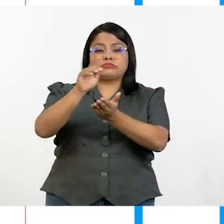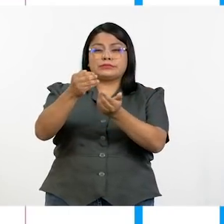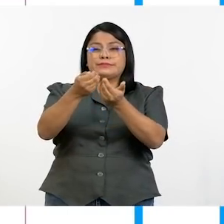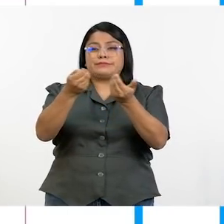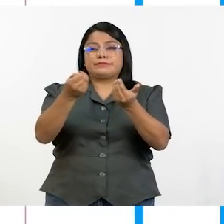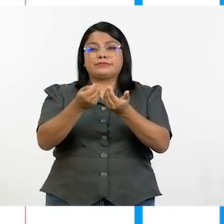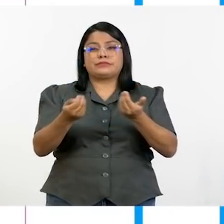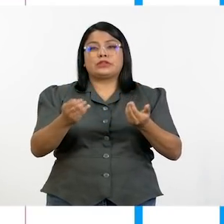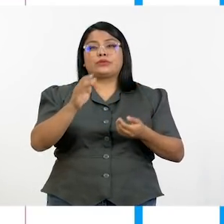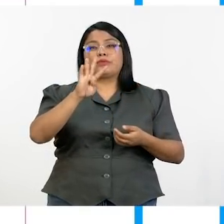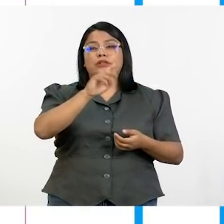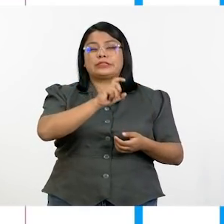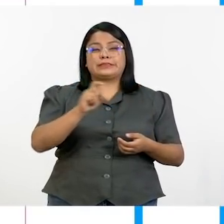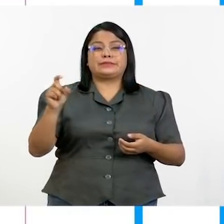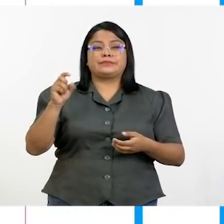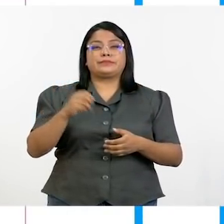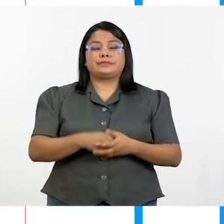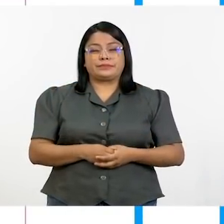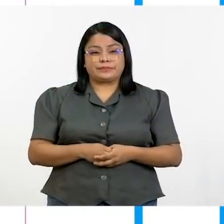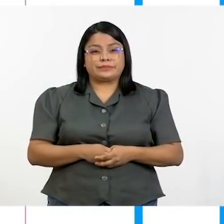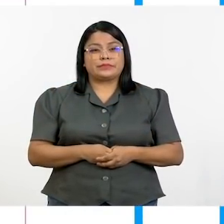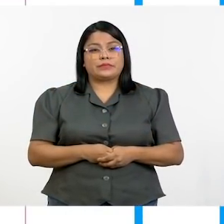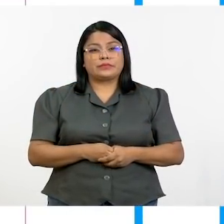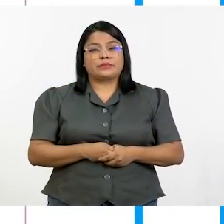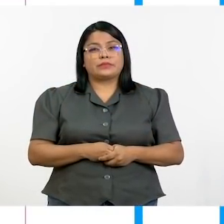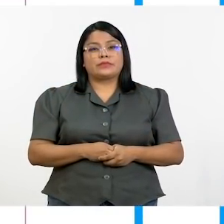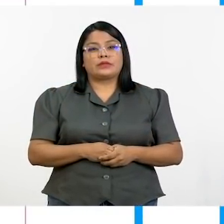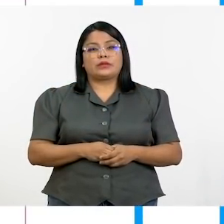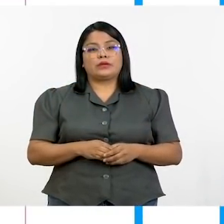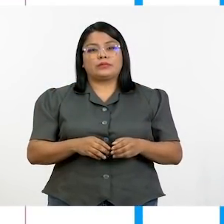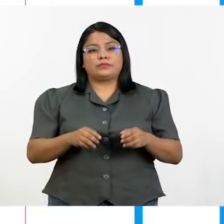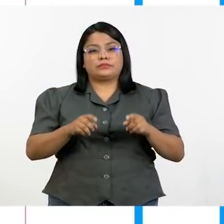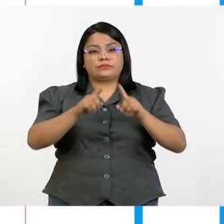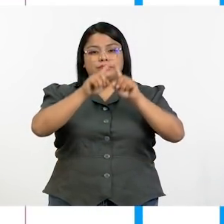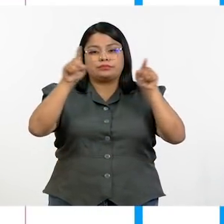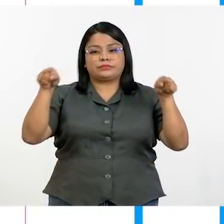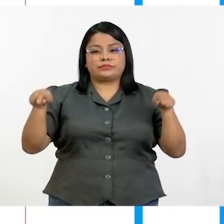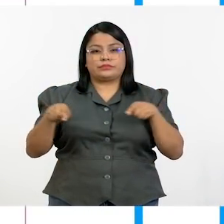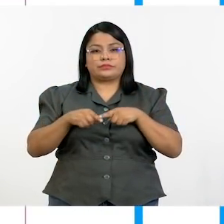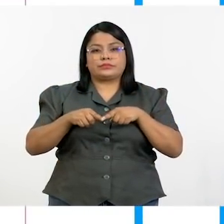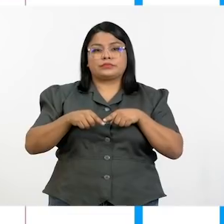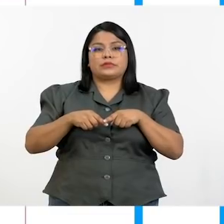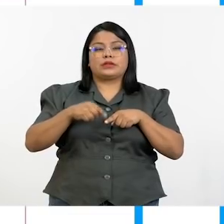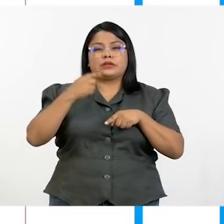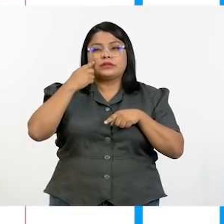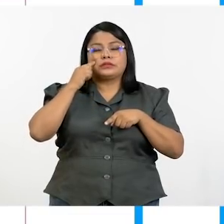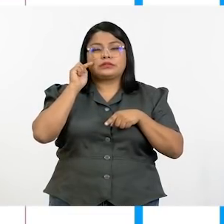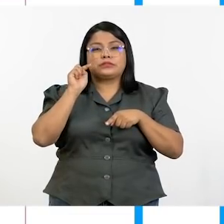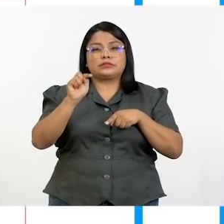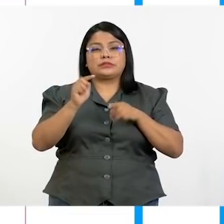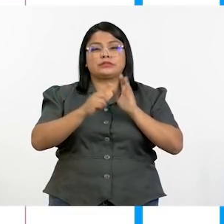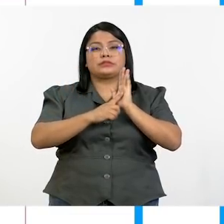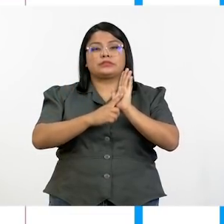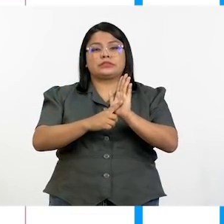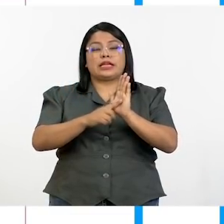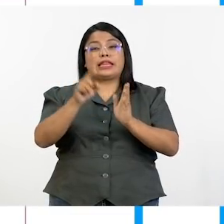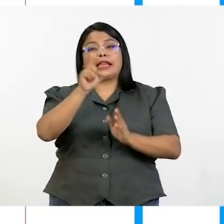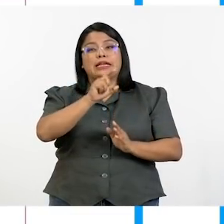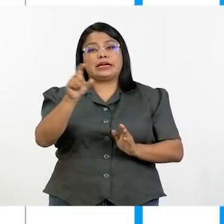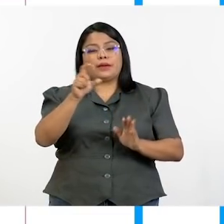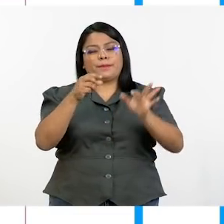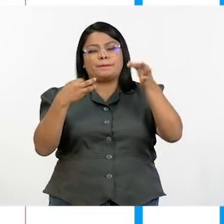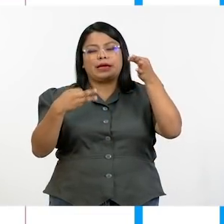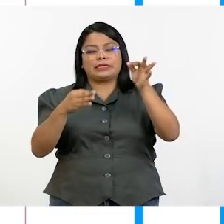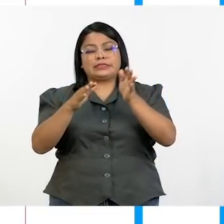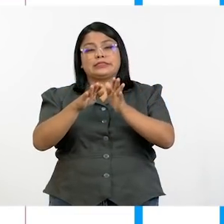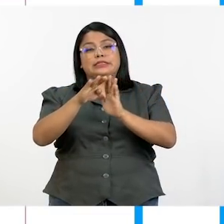unidad divididos en 4 semanas. En la cuarta columna se presentan las 4 semanas de cada unidad y el número de las